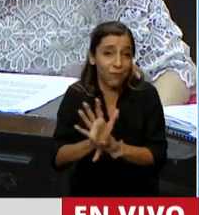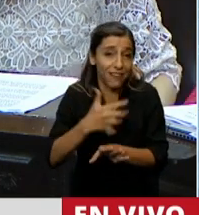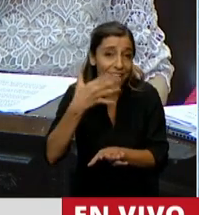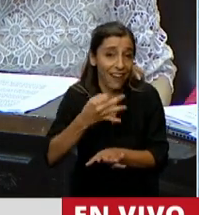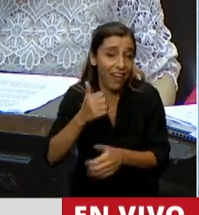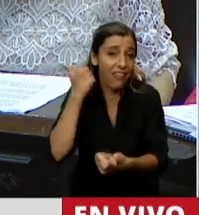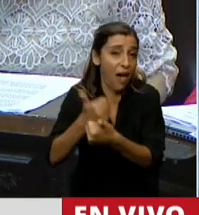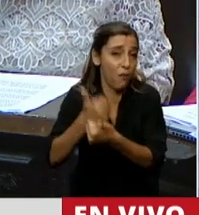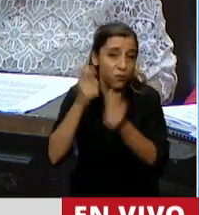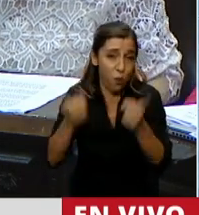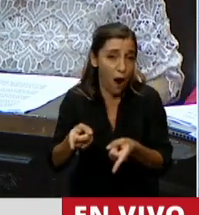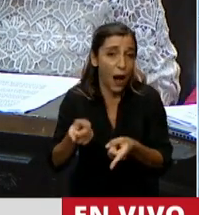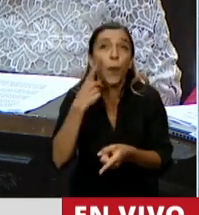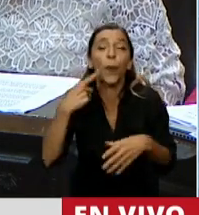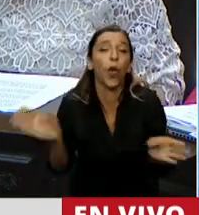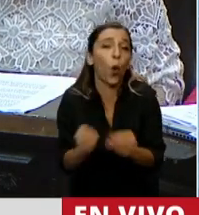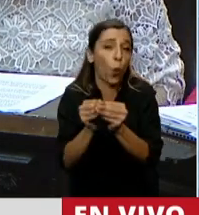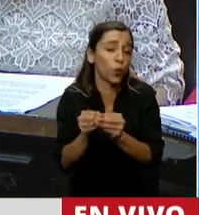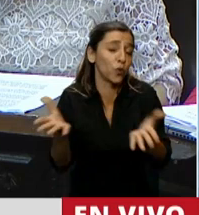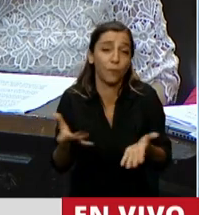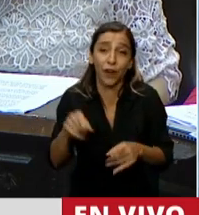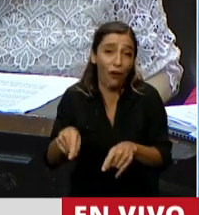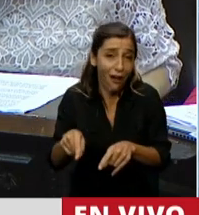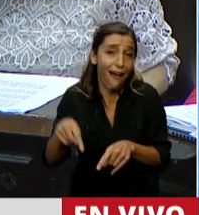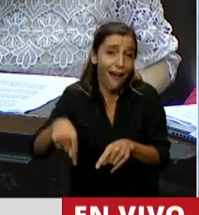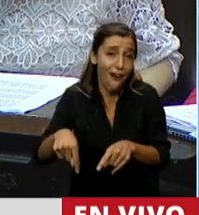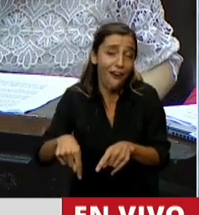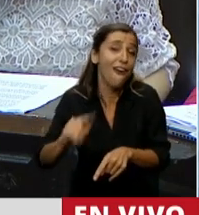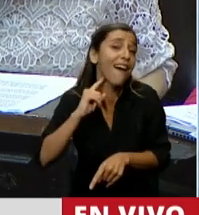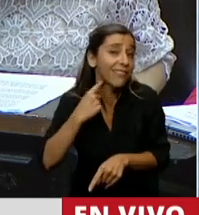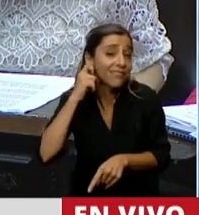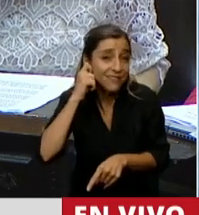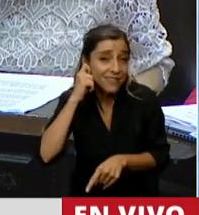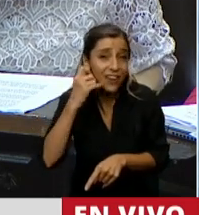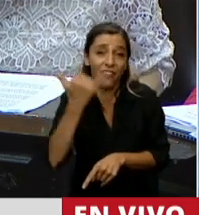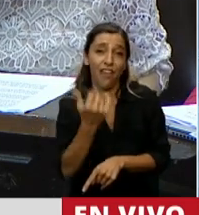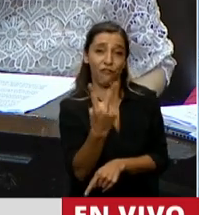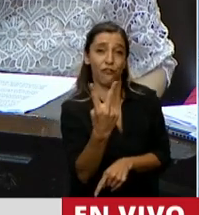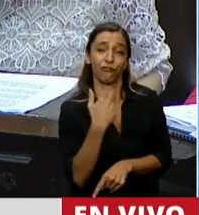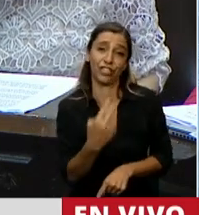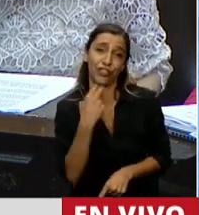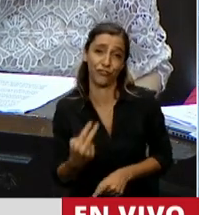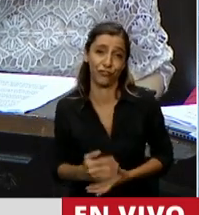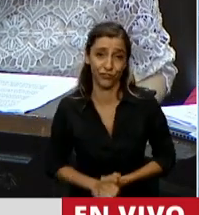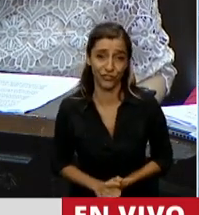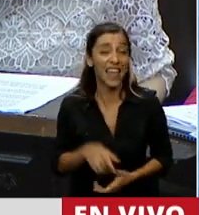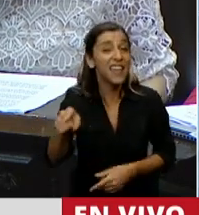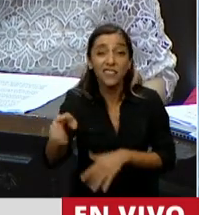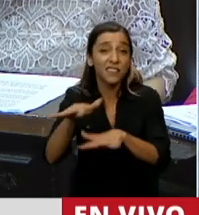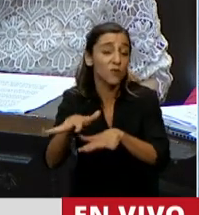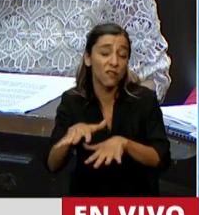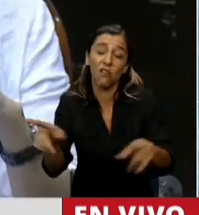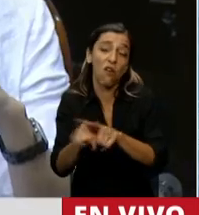realidades de una niña, madre de 13 años y con dos hijos. Estos son los casos, como tantos otros, que suceden